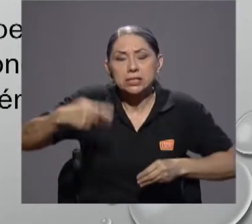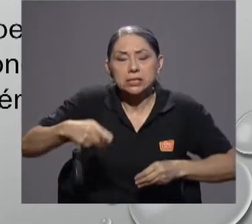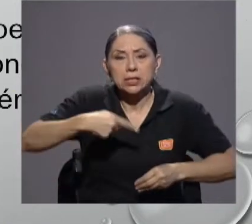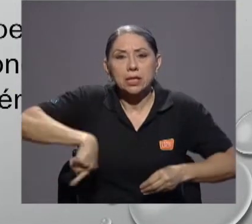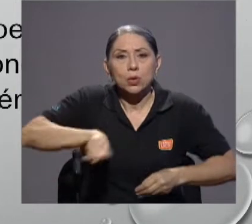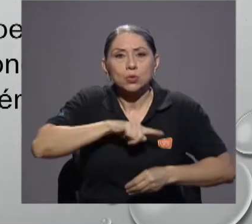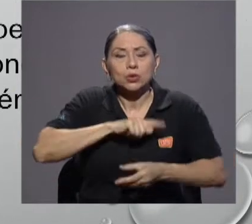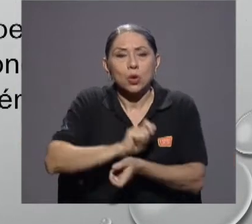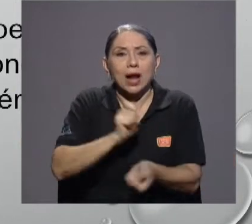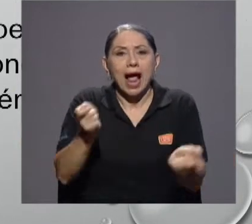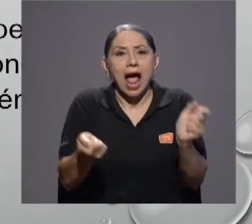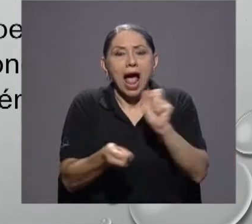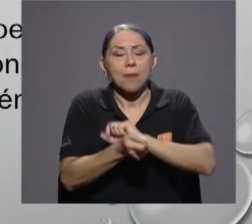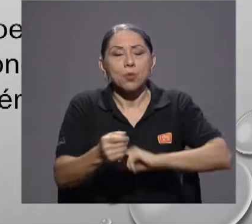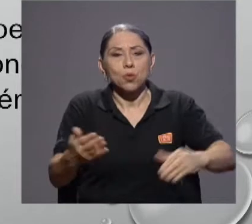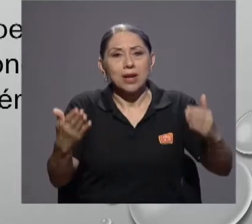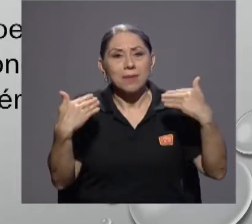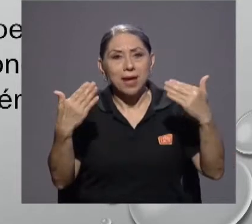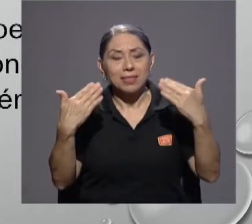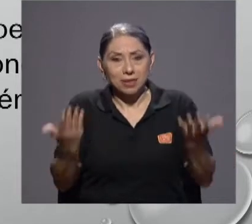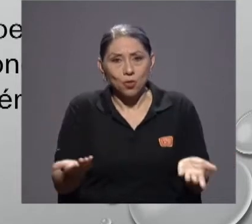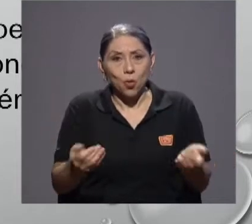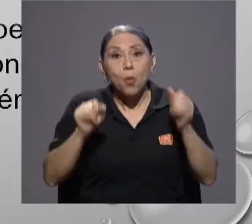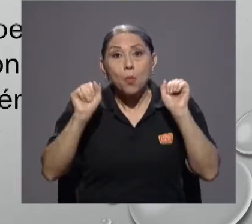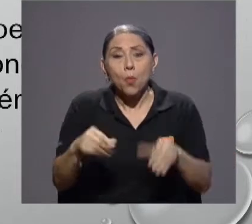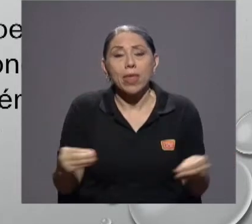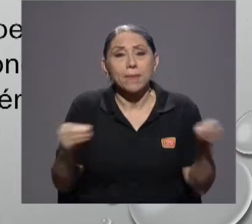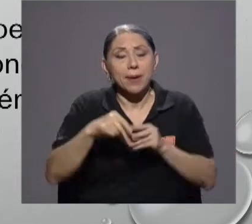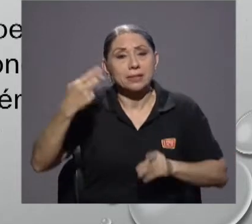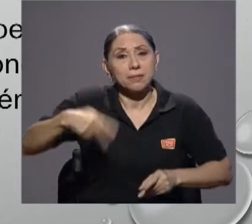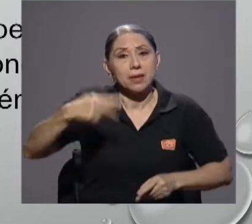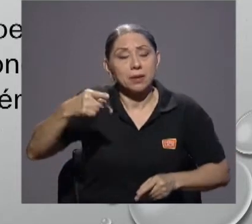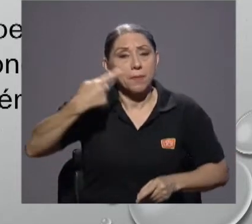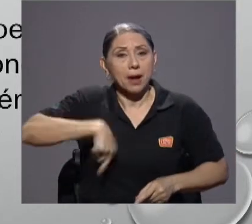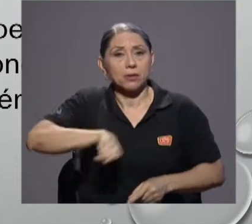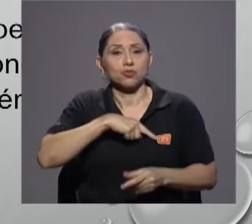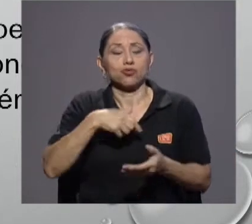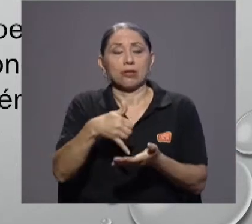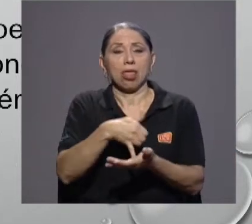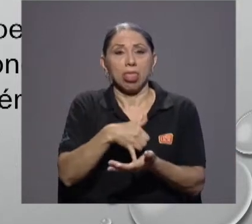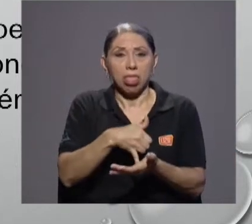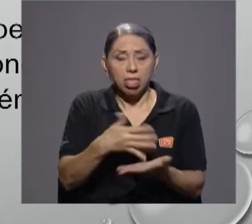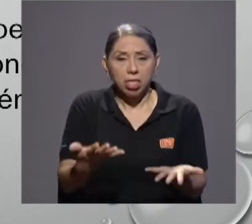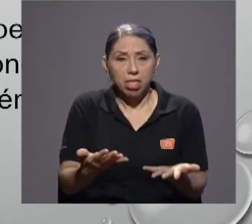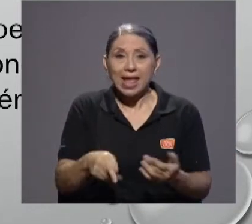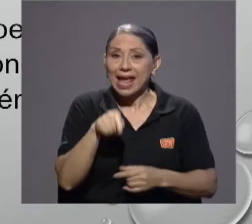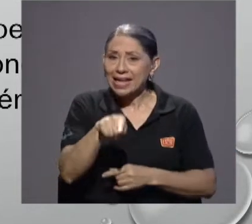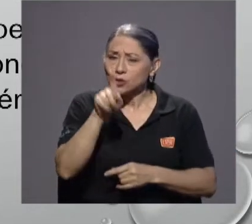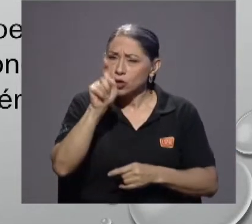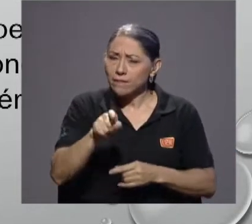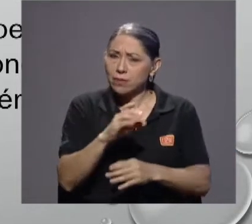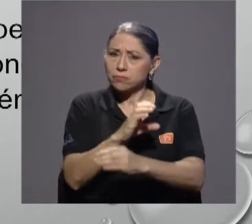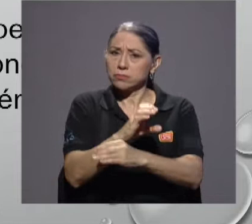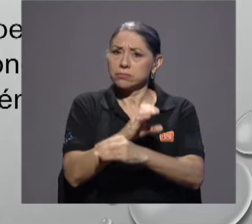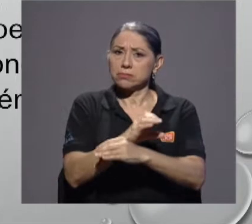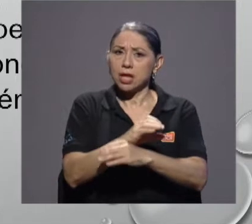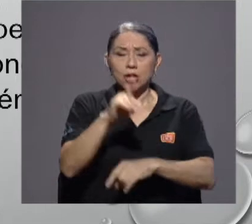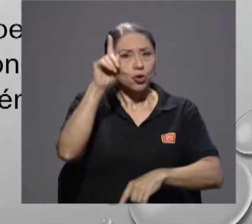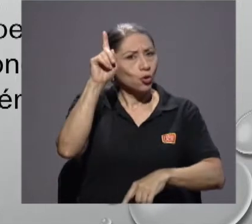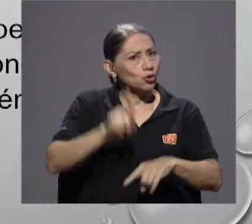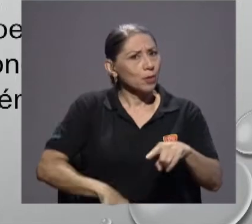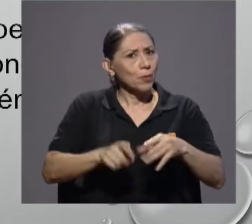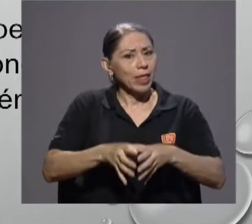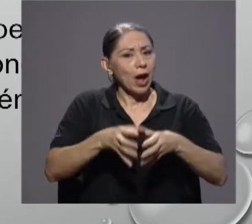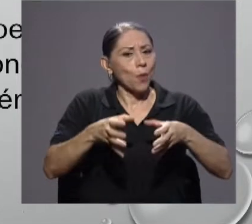nuestra afectación al cambio climático, ¿verdad? Entonces, eso me parece que debe ser un principio, no se debe